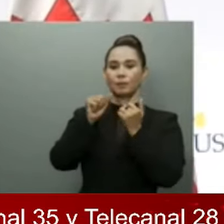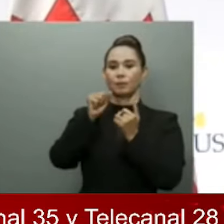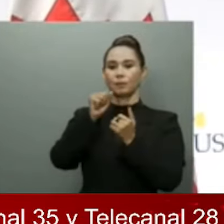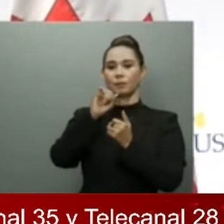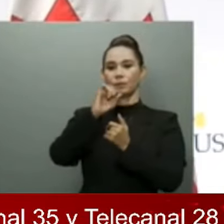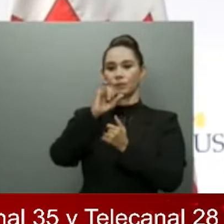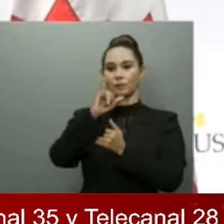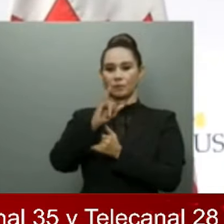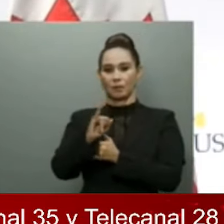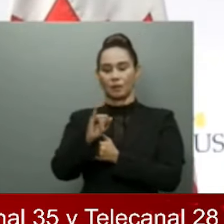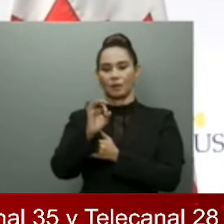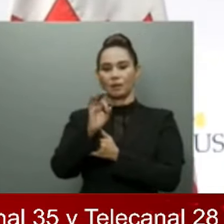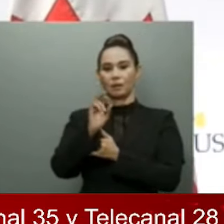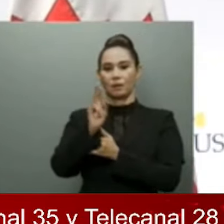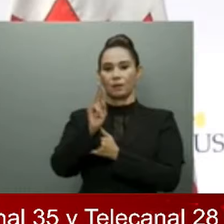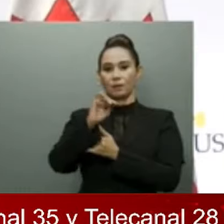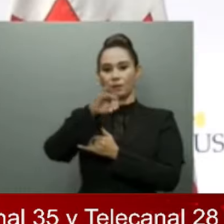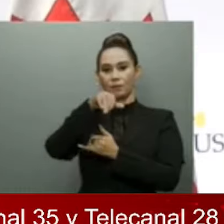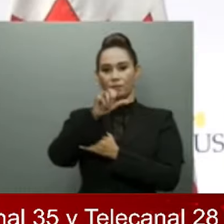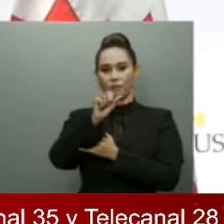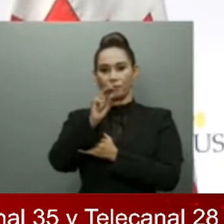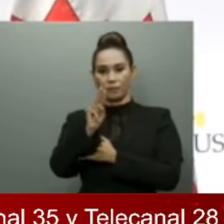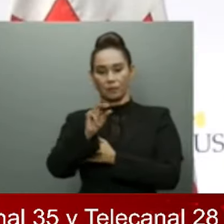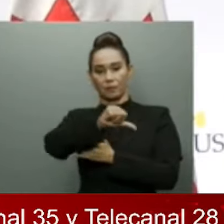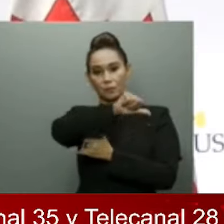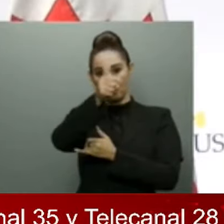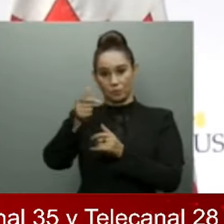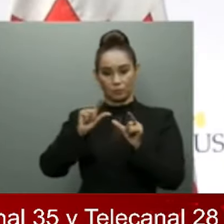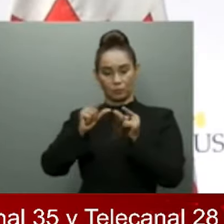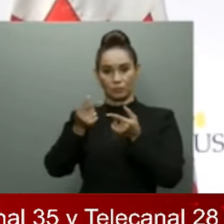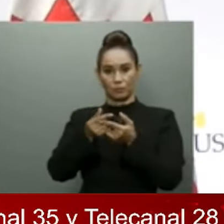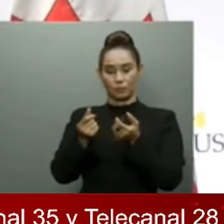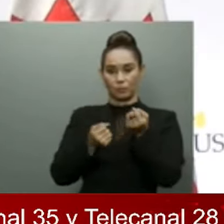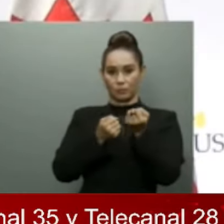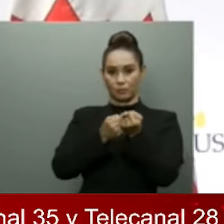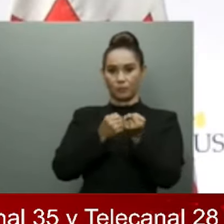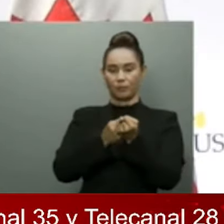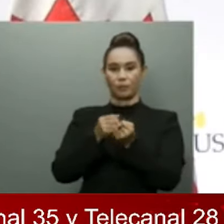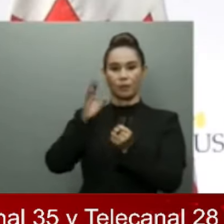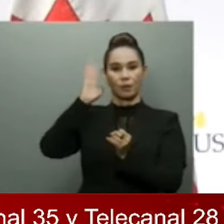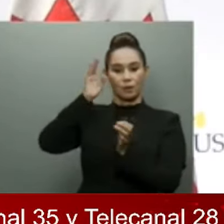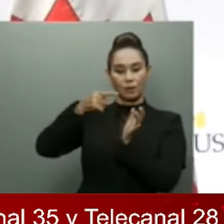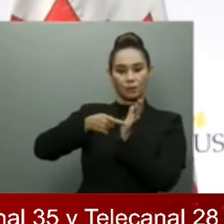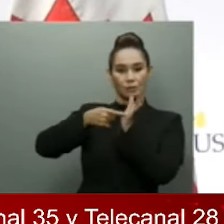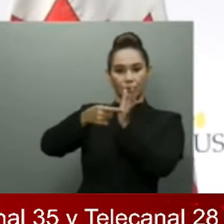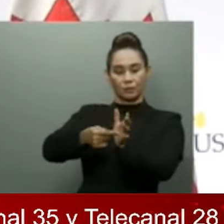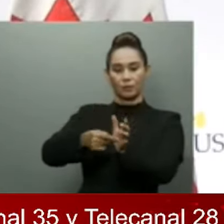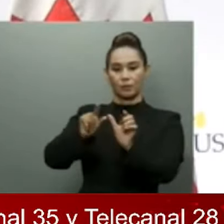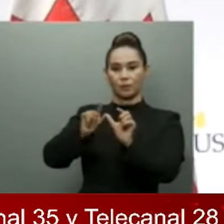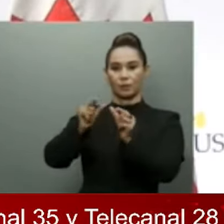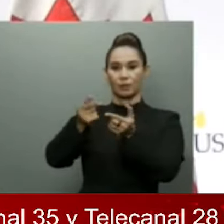FINJU, la demás Agencia de Cooperación Internacional, los expositores internacionales y al Grupo